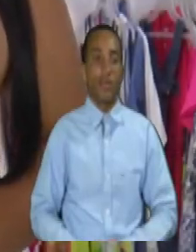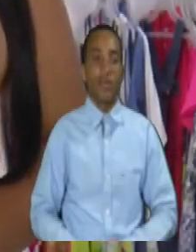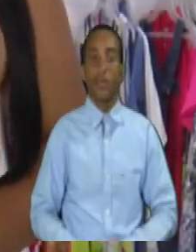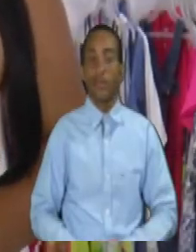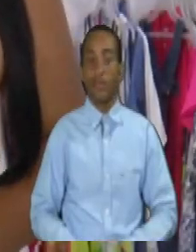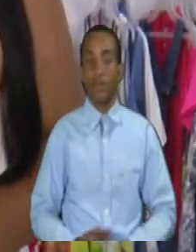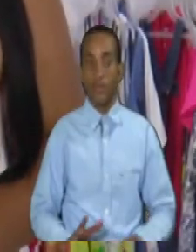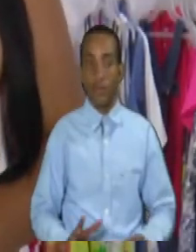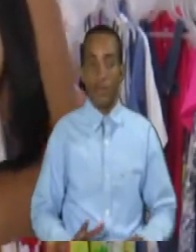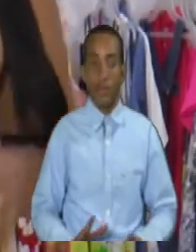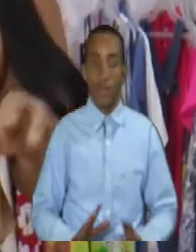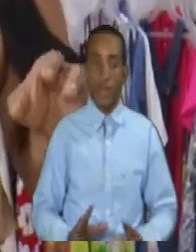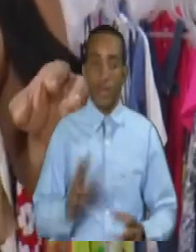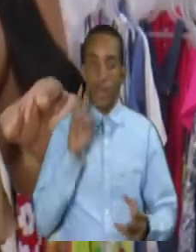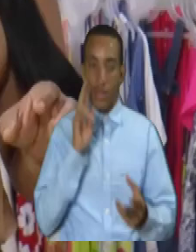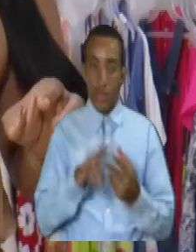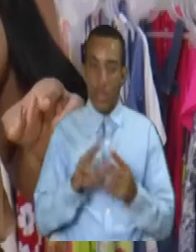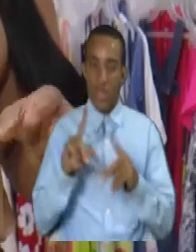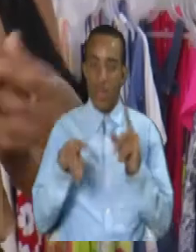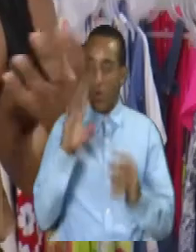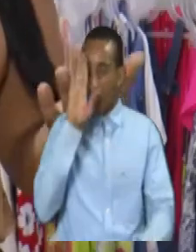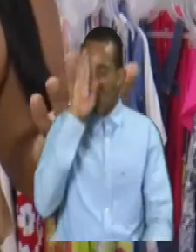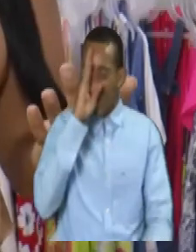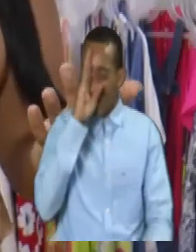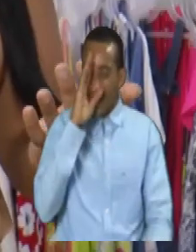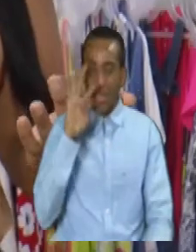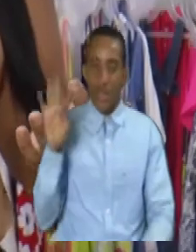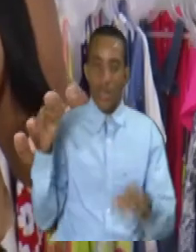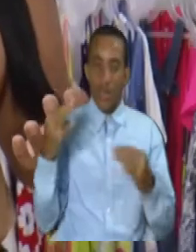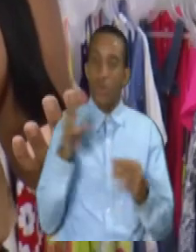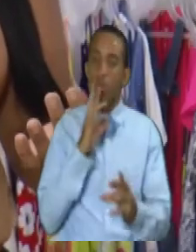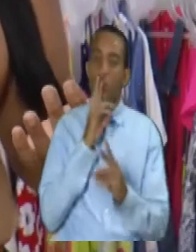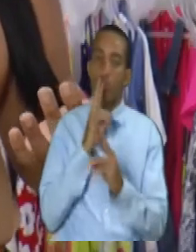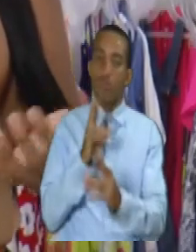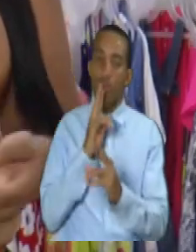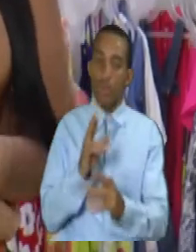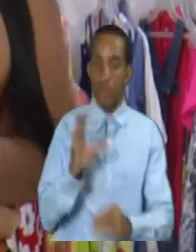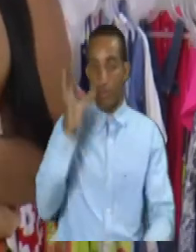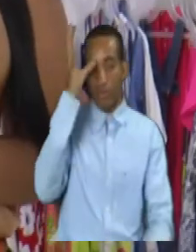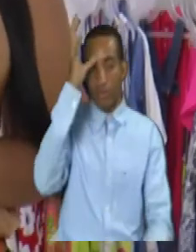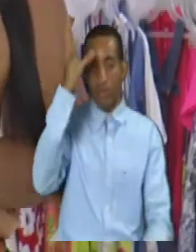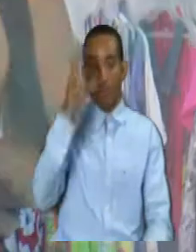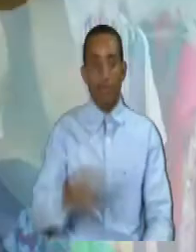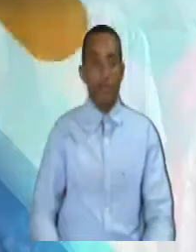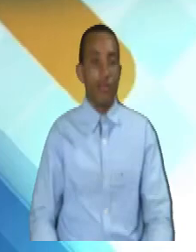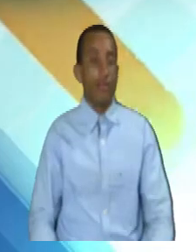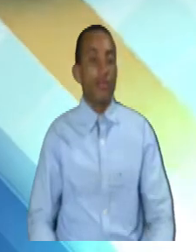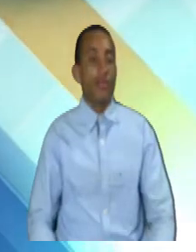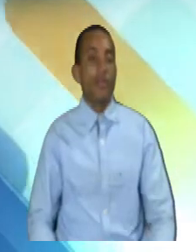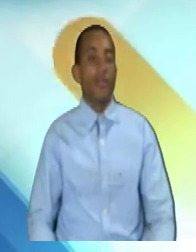Llegó el momento de conocer las dudas de nuestros televidentes y las respuestas de nuestros expertos.